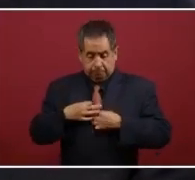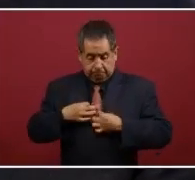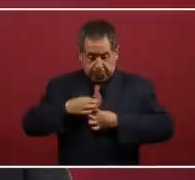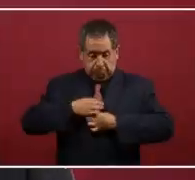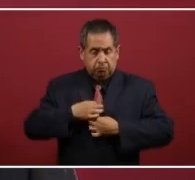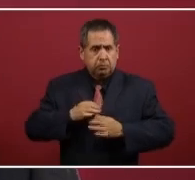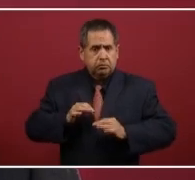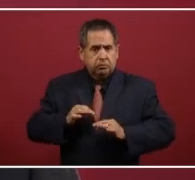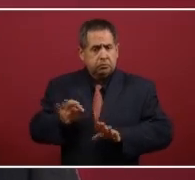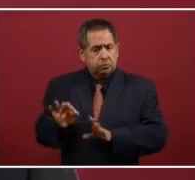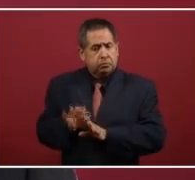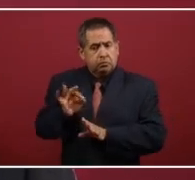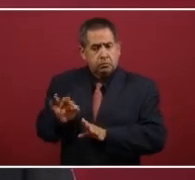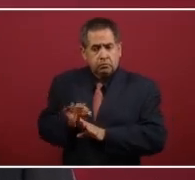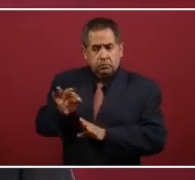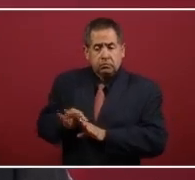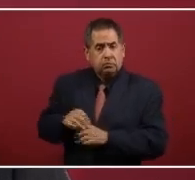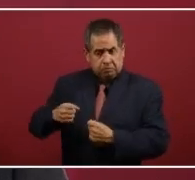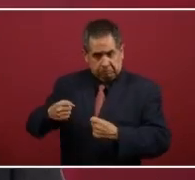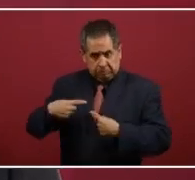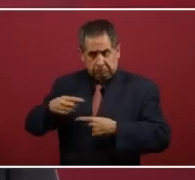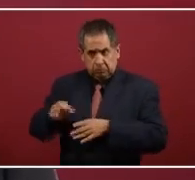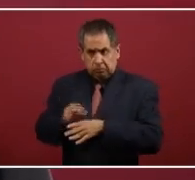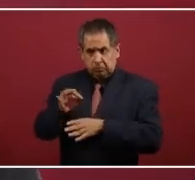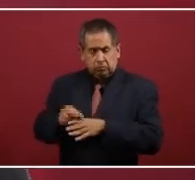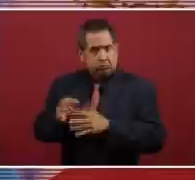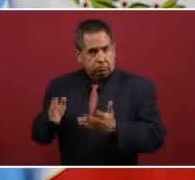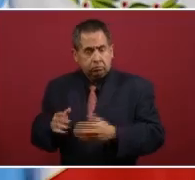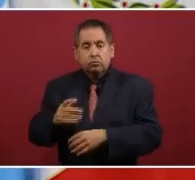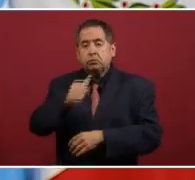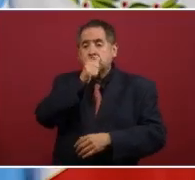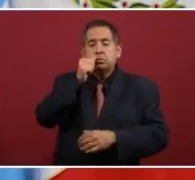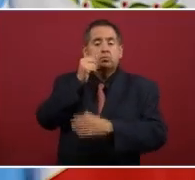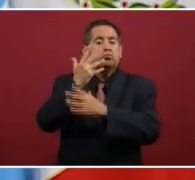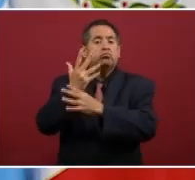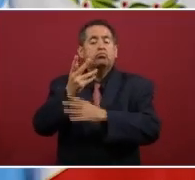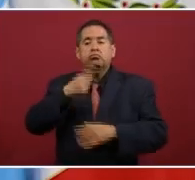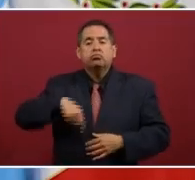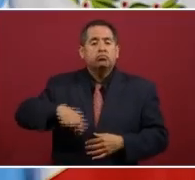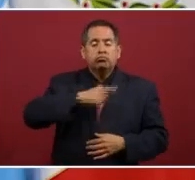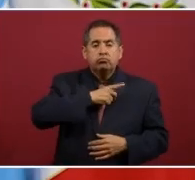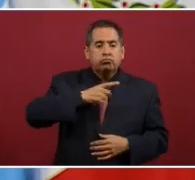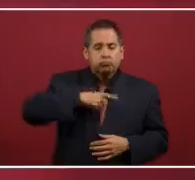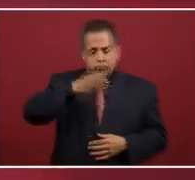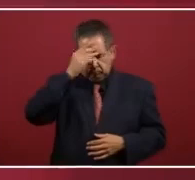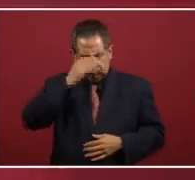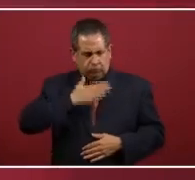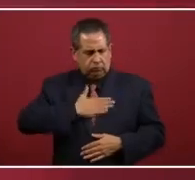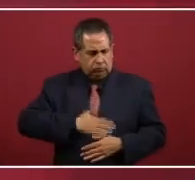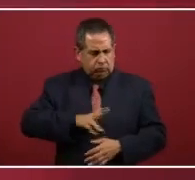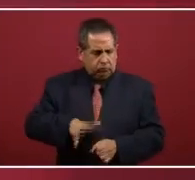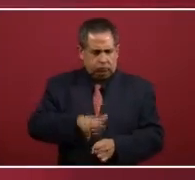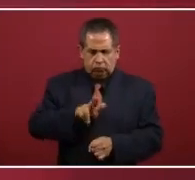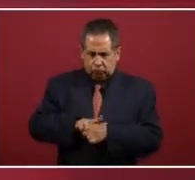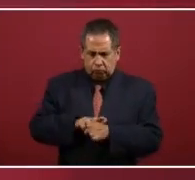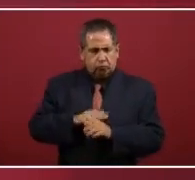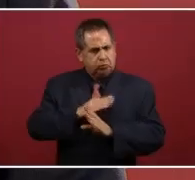trajes. Juárez decía que había que aprender a vivir en la justa medianía